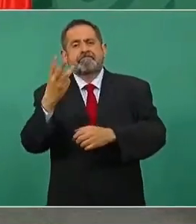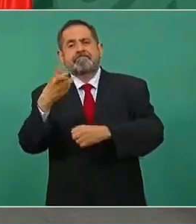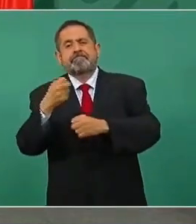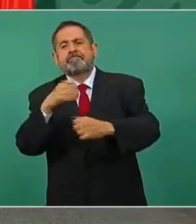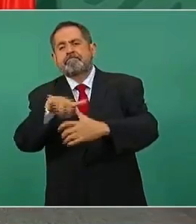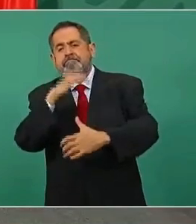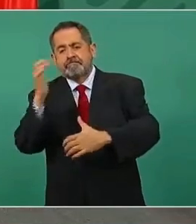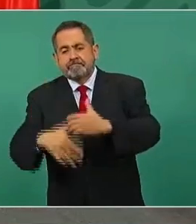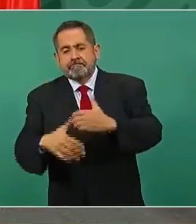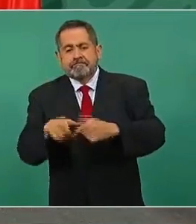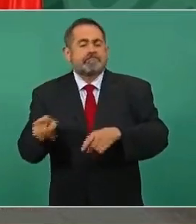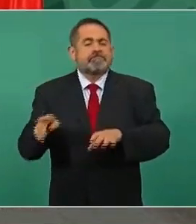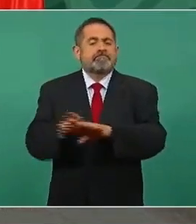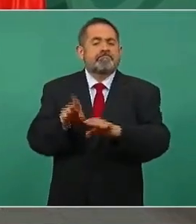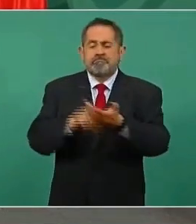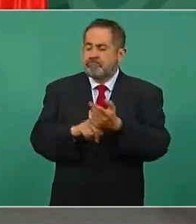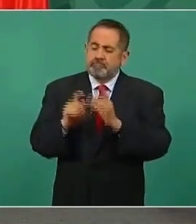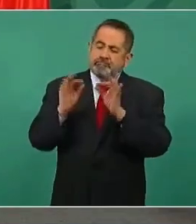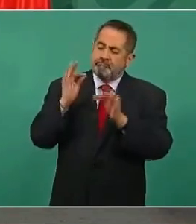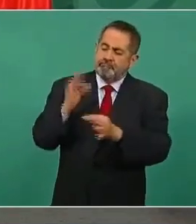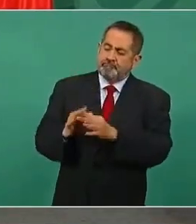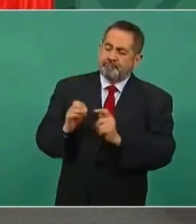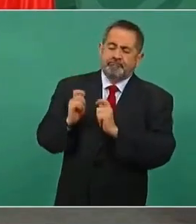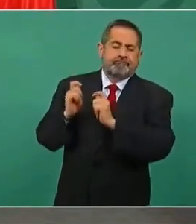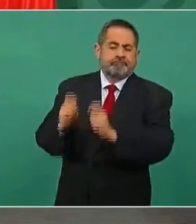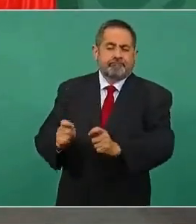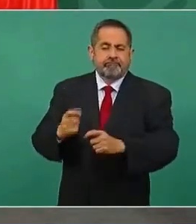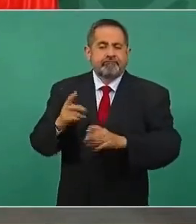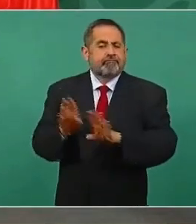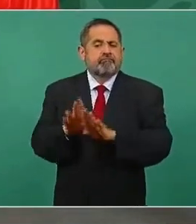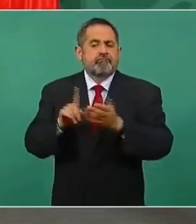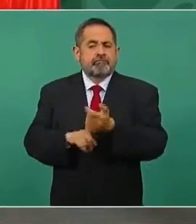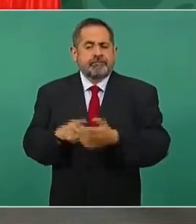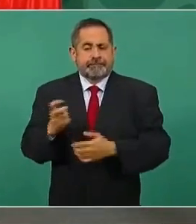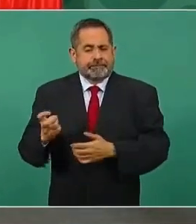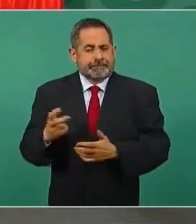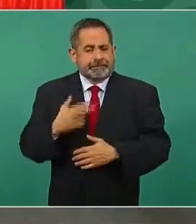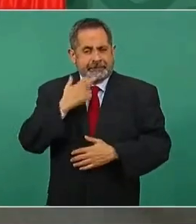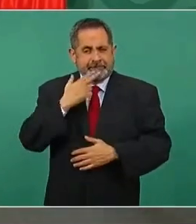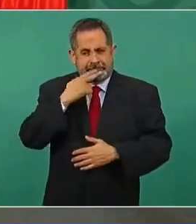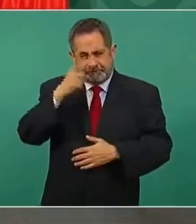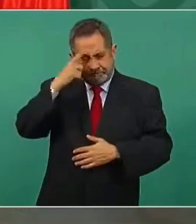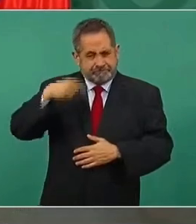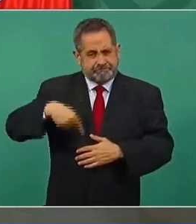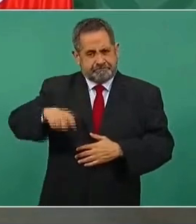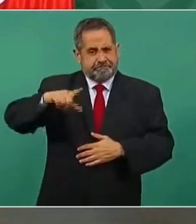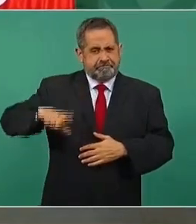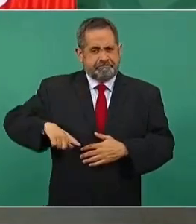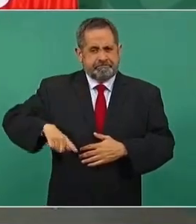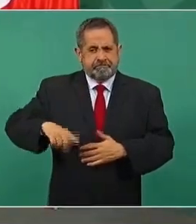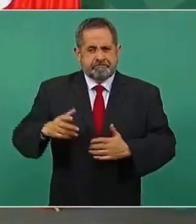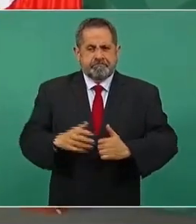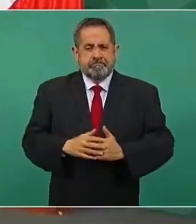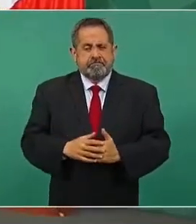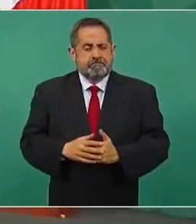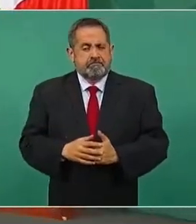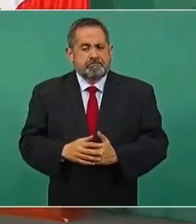a dejar Pemex al final del gobierno.